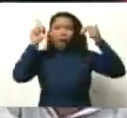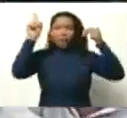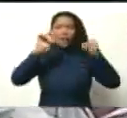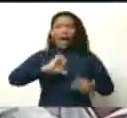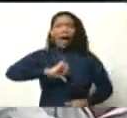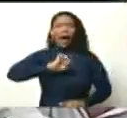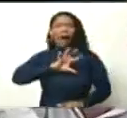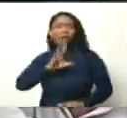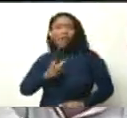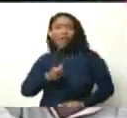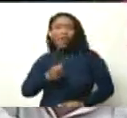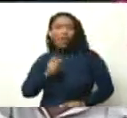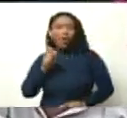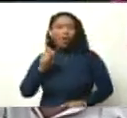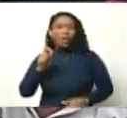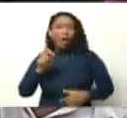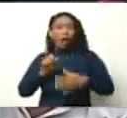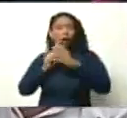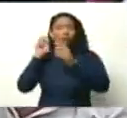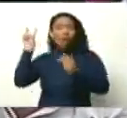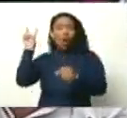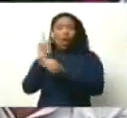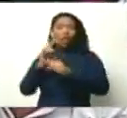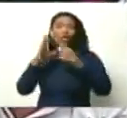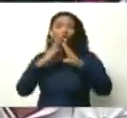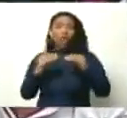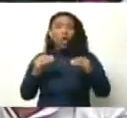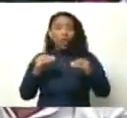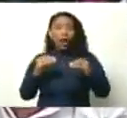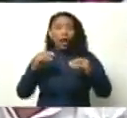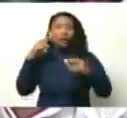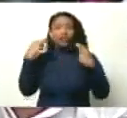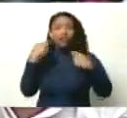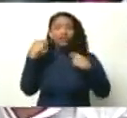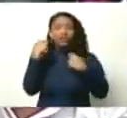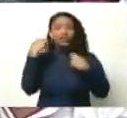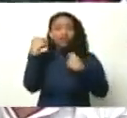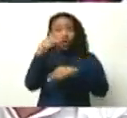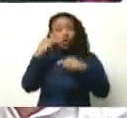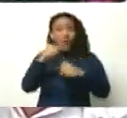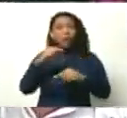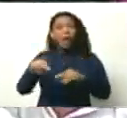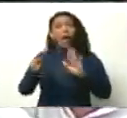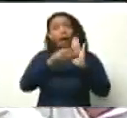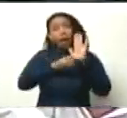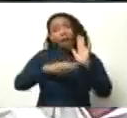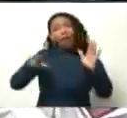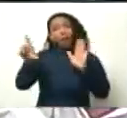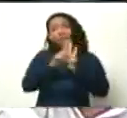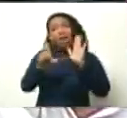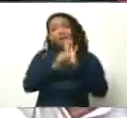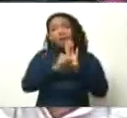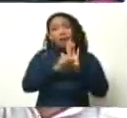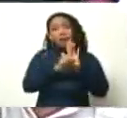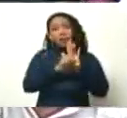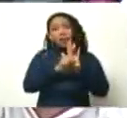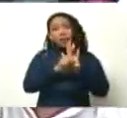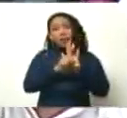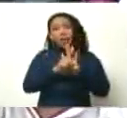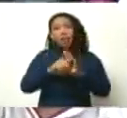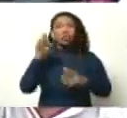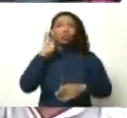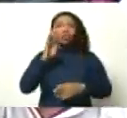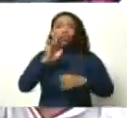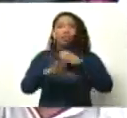Verde, violando todas las normas, todas las leyes, todos los preceptos internacionales y